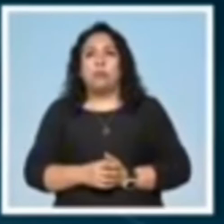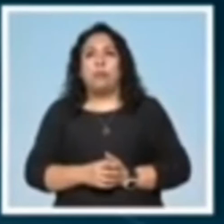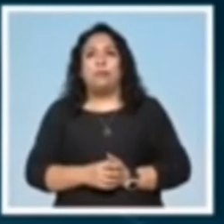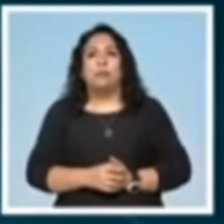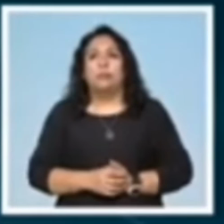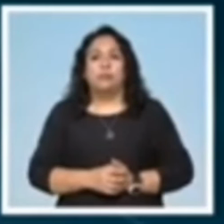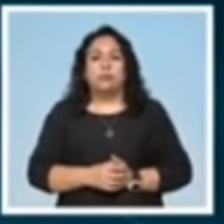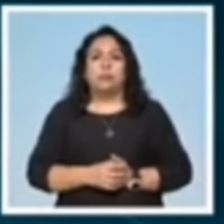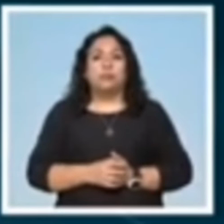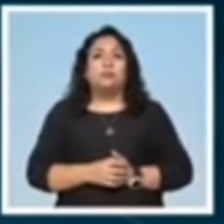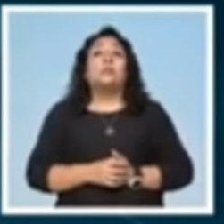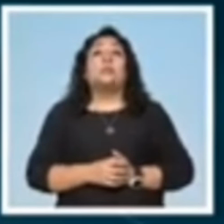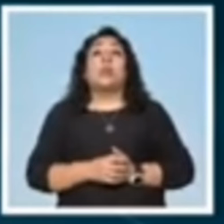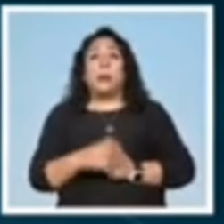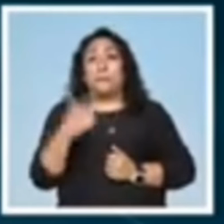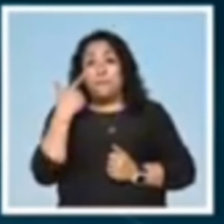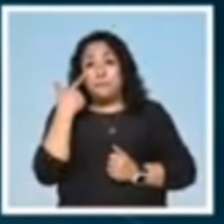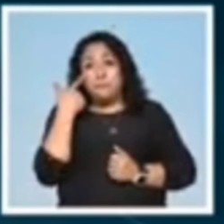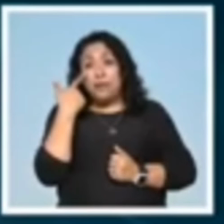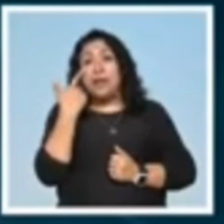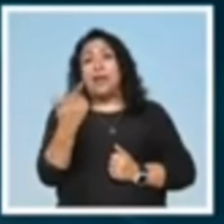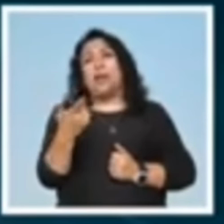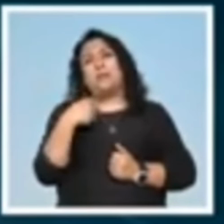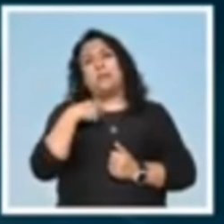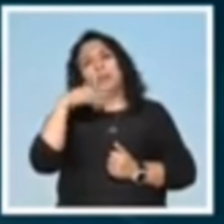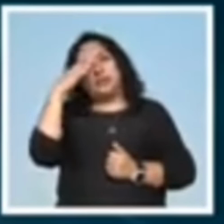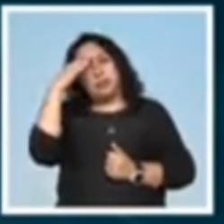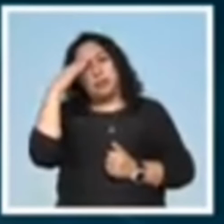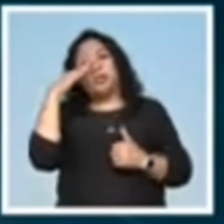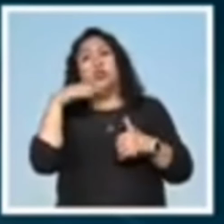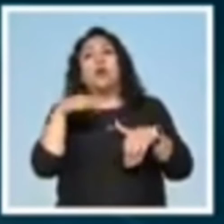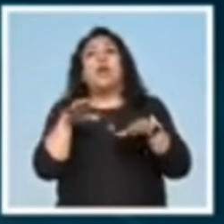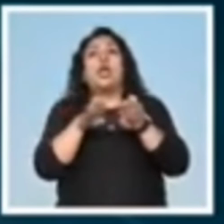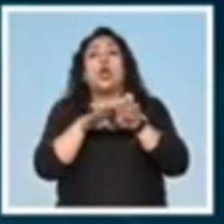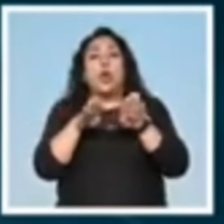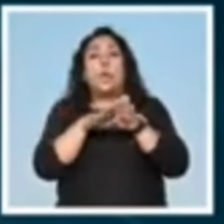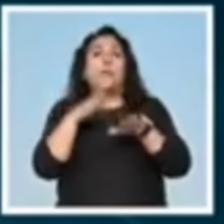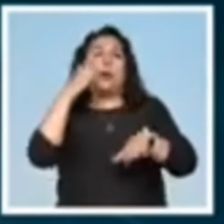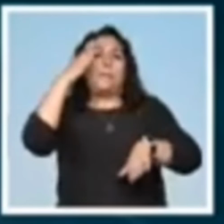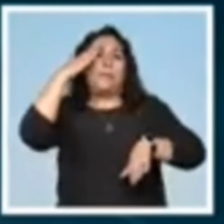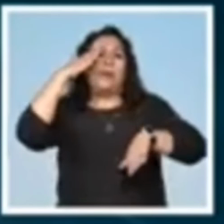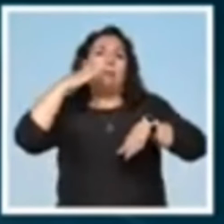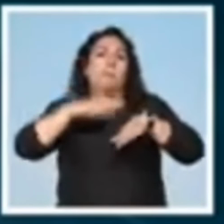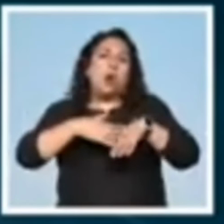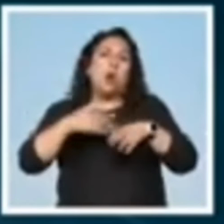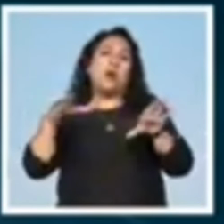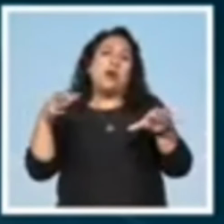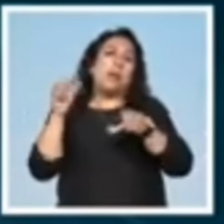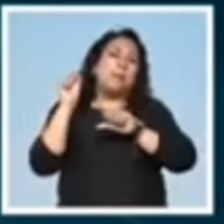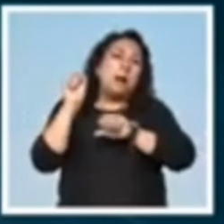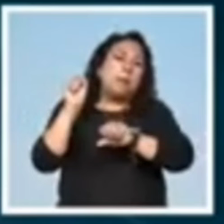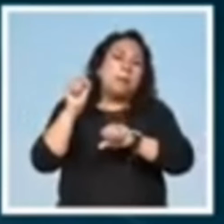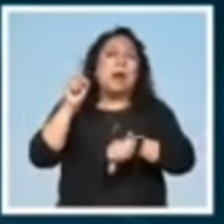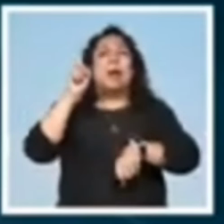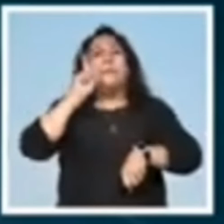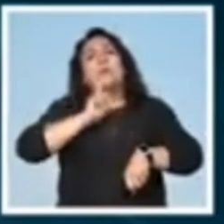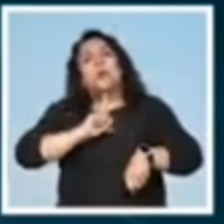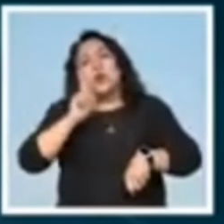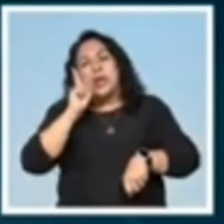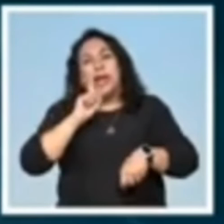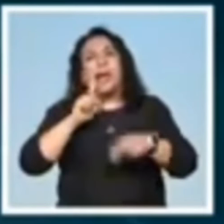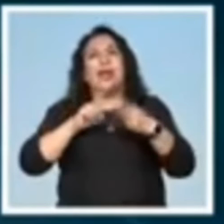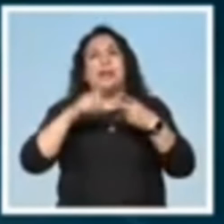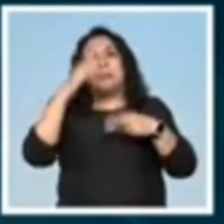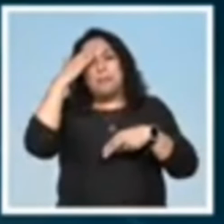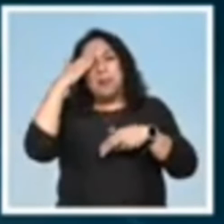o la contestataria van a ver muchas reflexiones acerca de cómo se ha construido la memoria de los movimientos de las mujeres por ejemplo